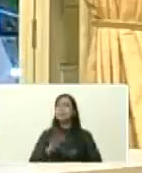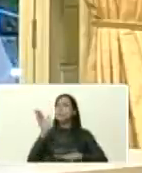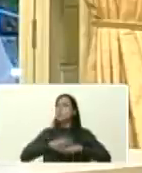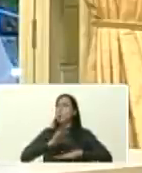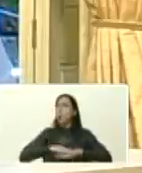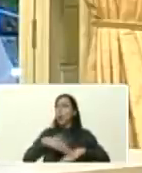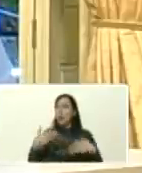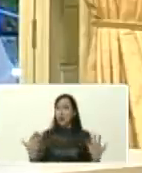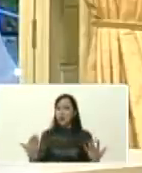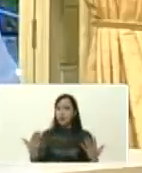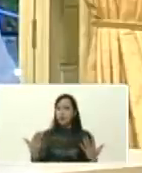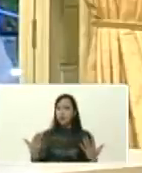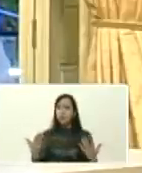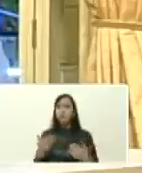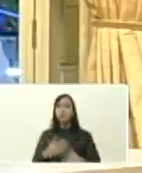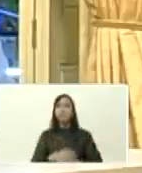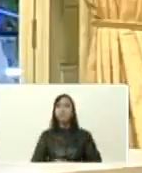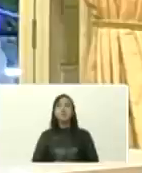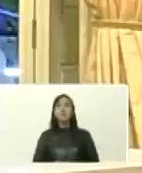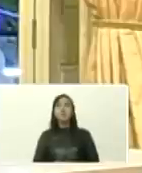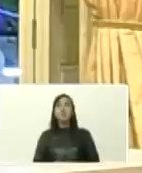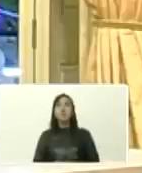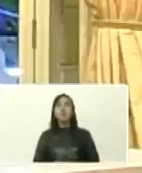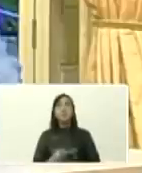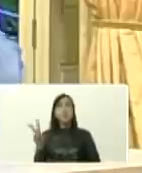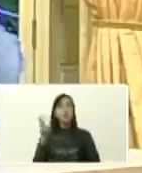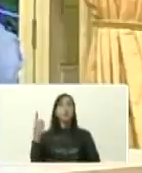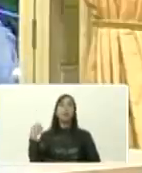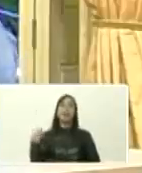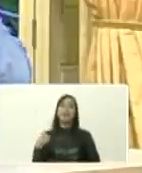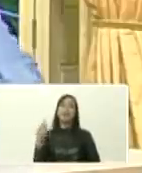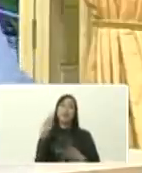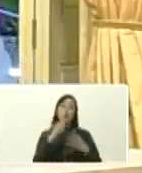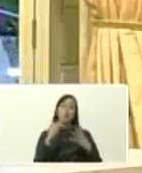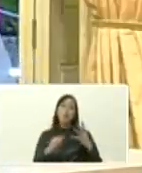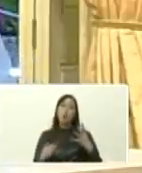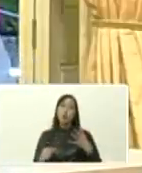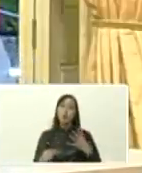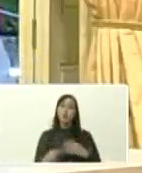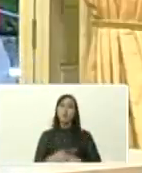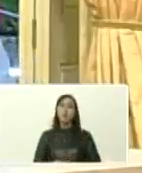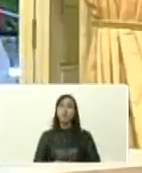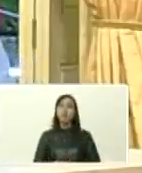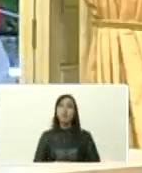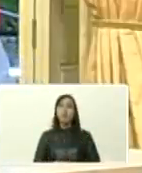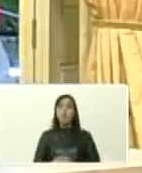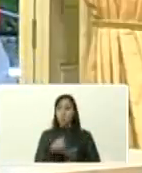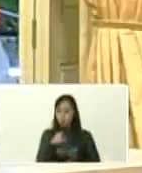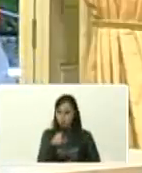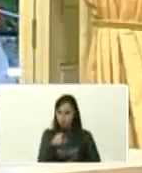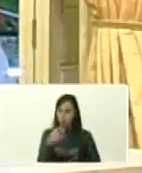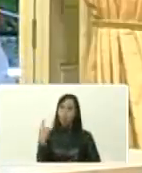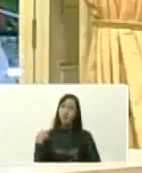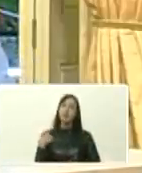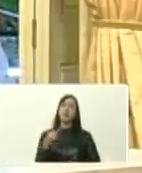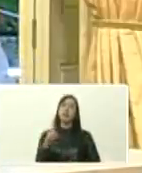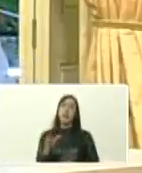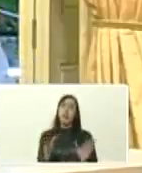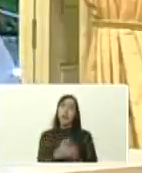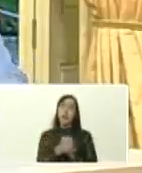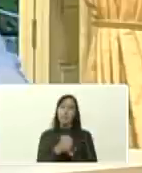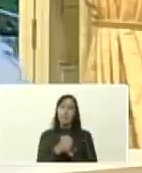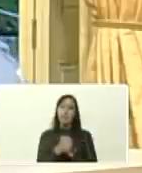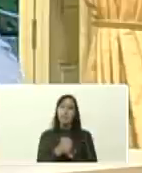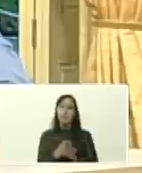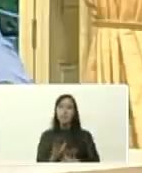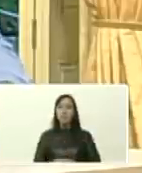puede? Porque Venezuela tiene con qué. Tú tienes con qué, compatriota.